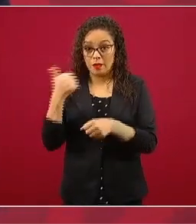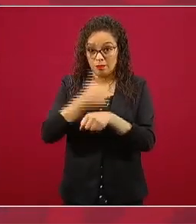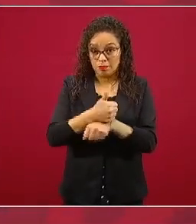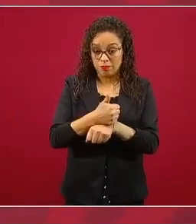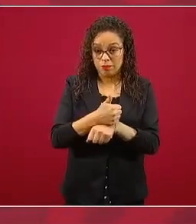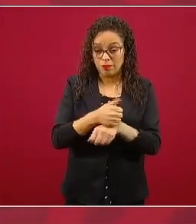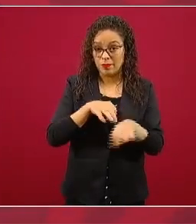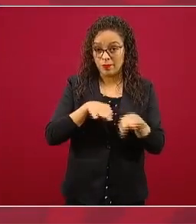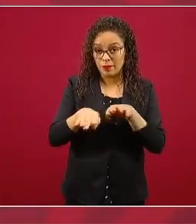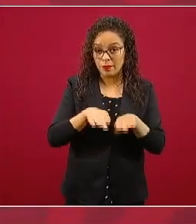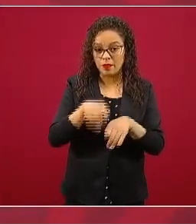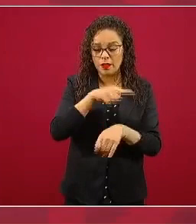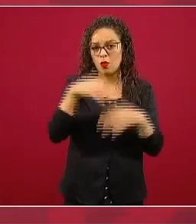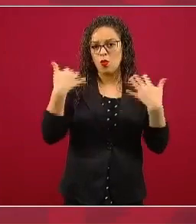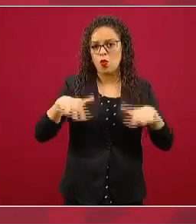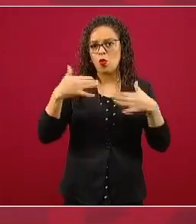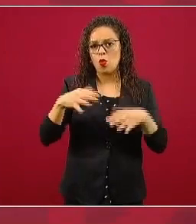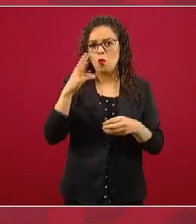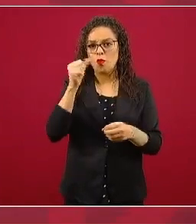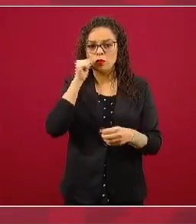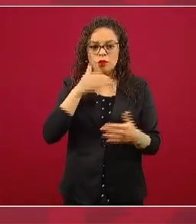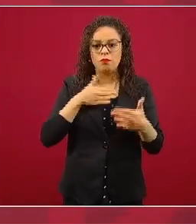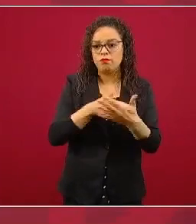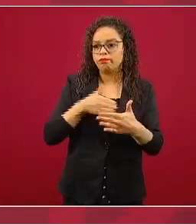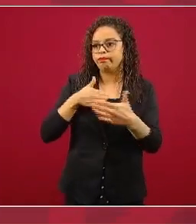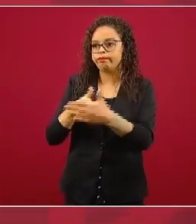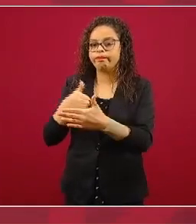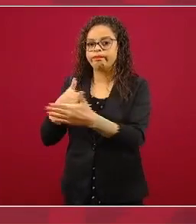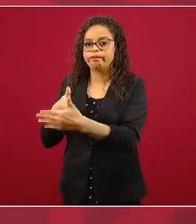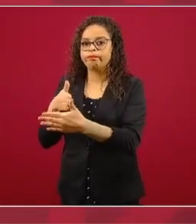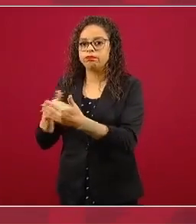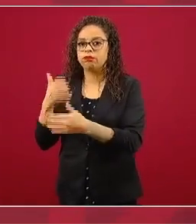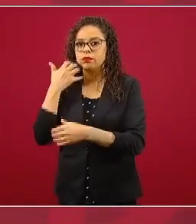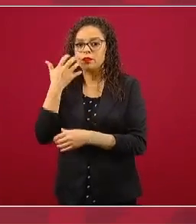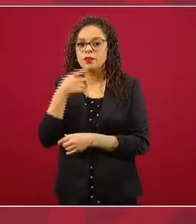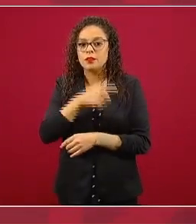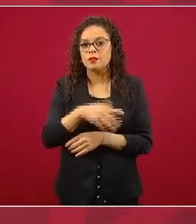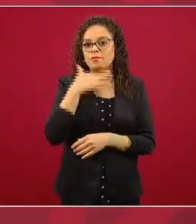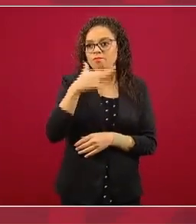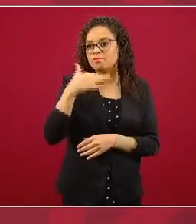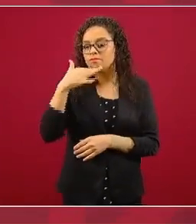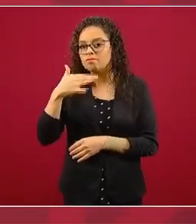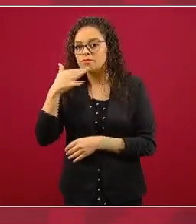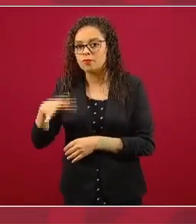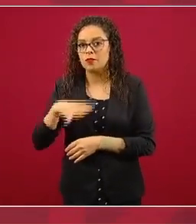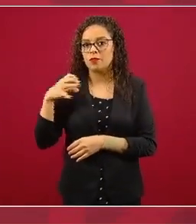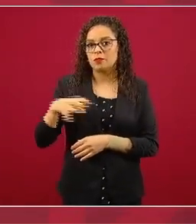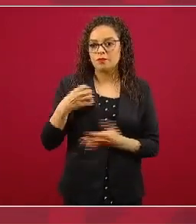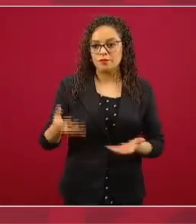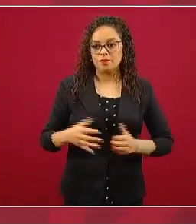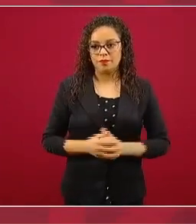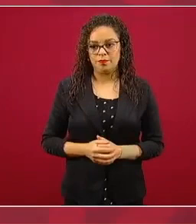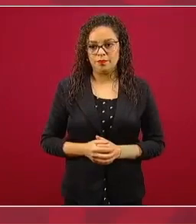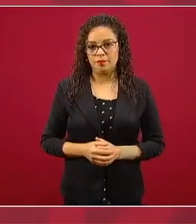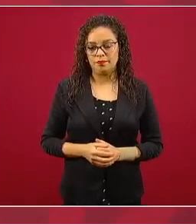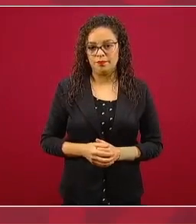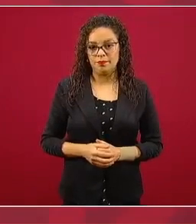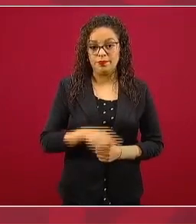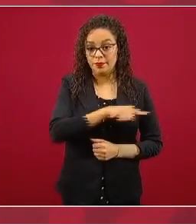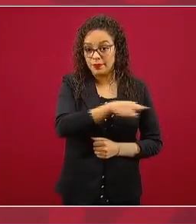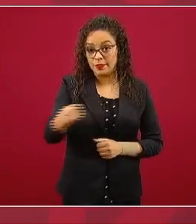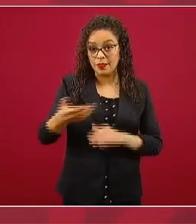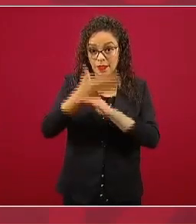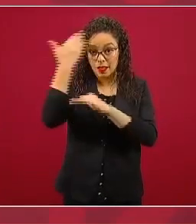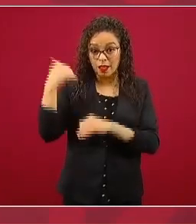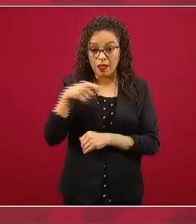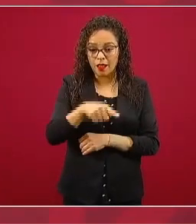Antes así arreglaban todo. Bueno, ellos eran los que dominaban en el SAT.